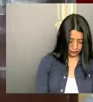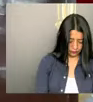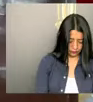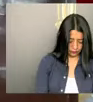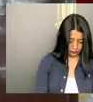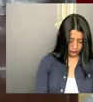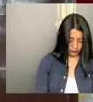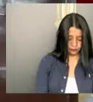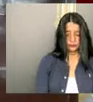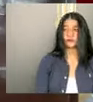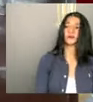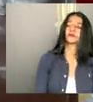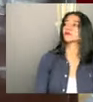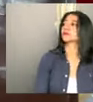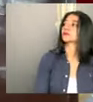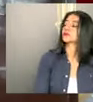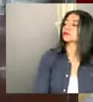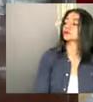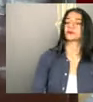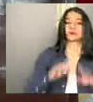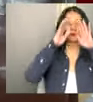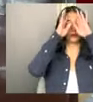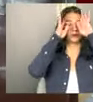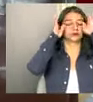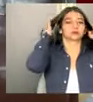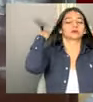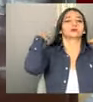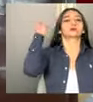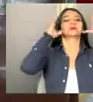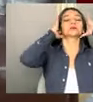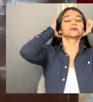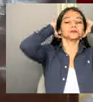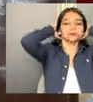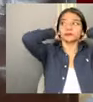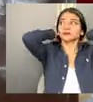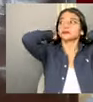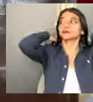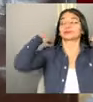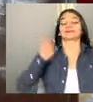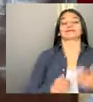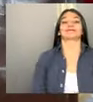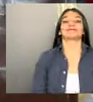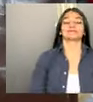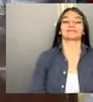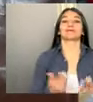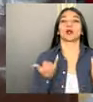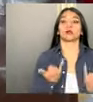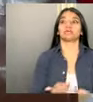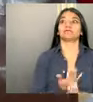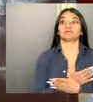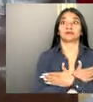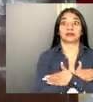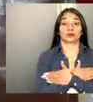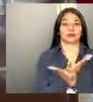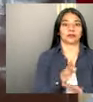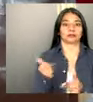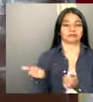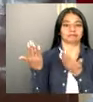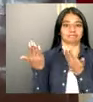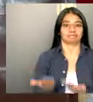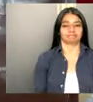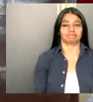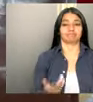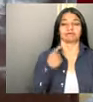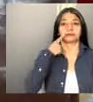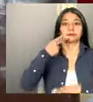ciudad. El tema, el proceso de transición. Quiero saludar e iniciar con esta rueda de prensa con el